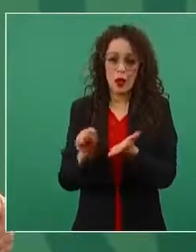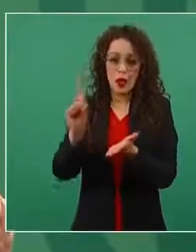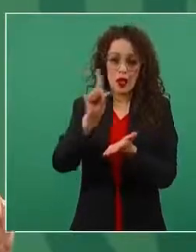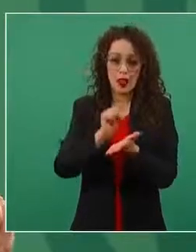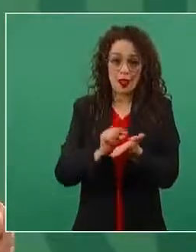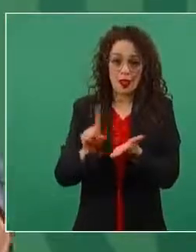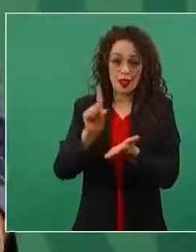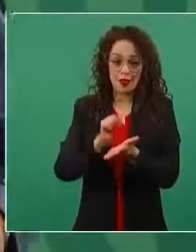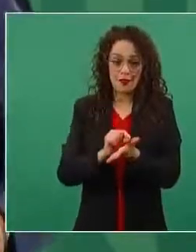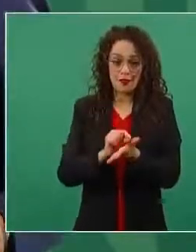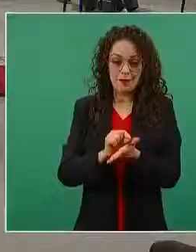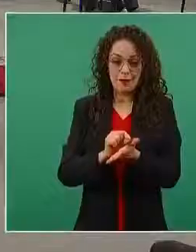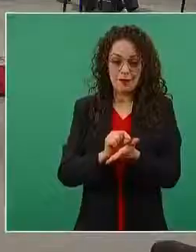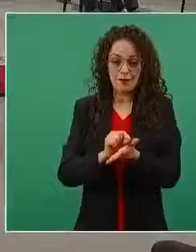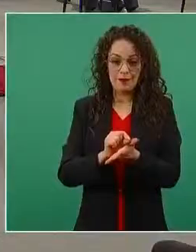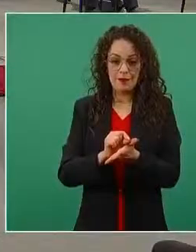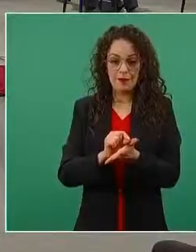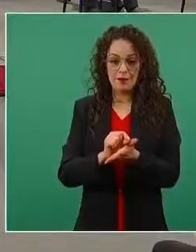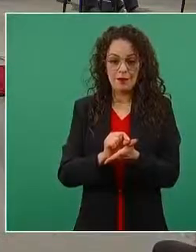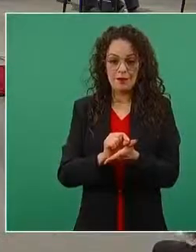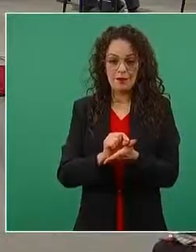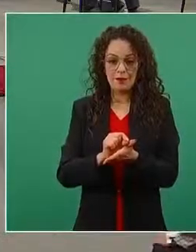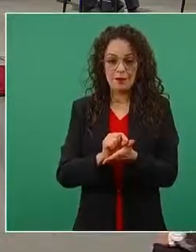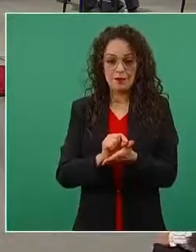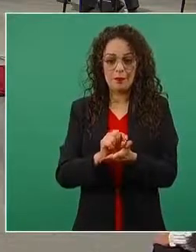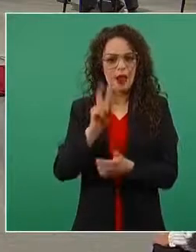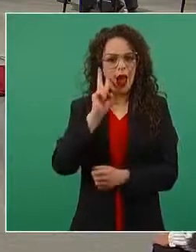¿No estará por ahí mi respuesta?